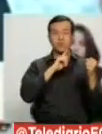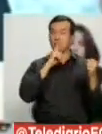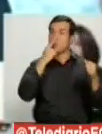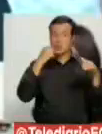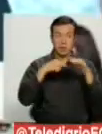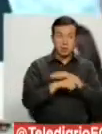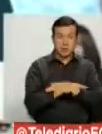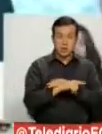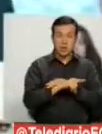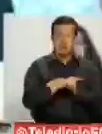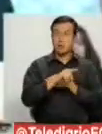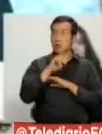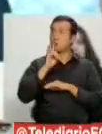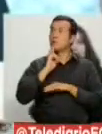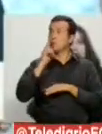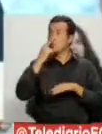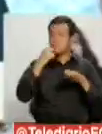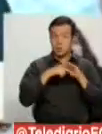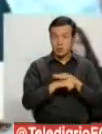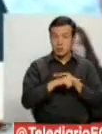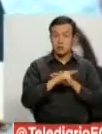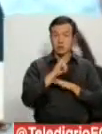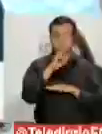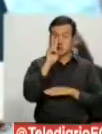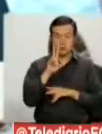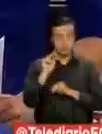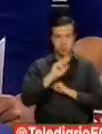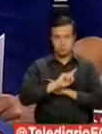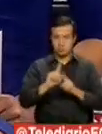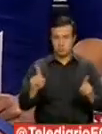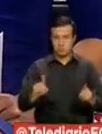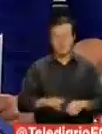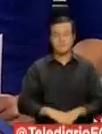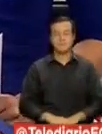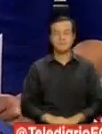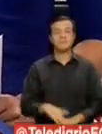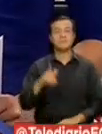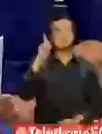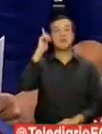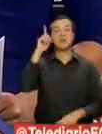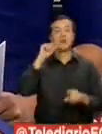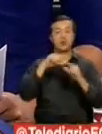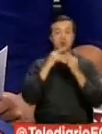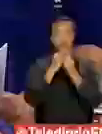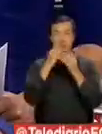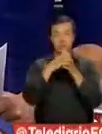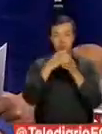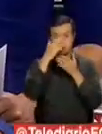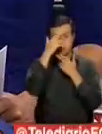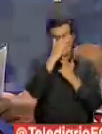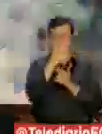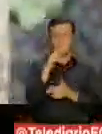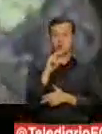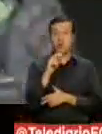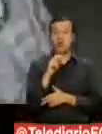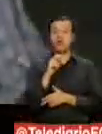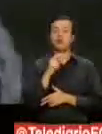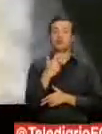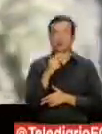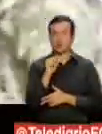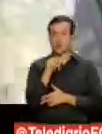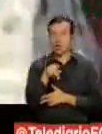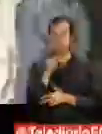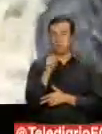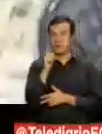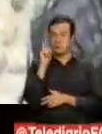Venezuela, Donald Trump! Fernanda de la Bastida, Telediario. Y el líder del cartel de Sinaloa, Joaquín Guzmán Loera, apelará